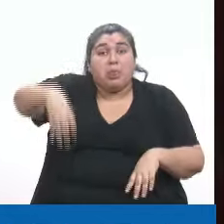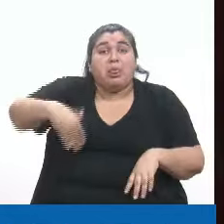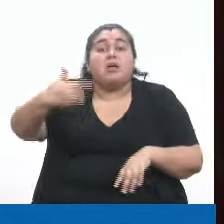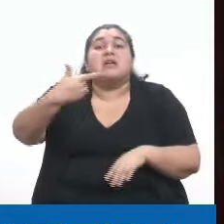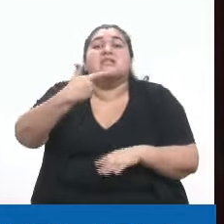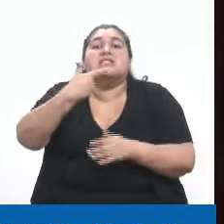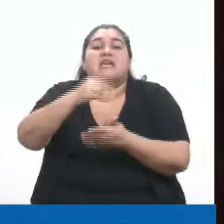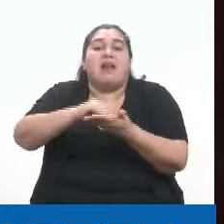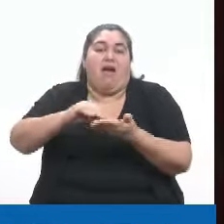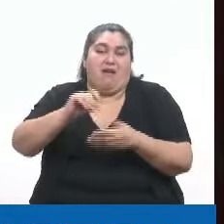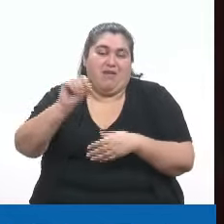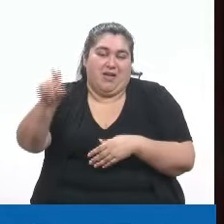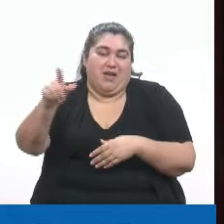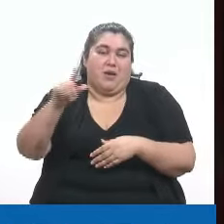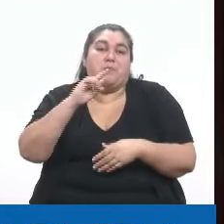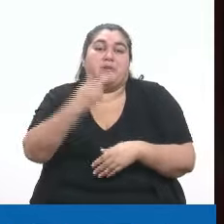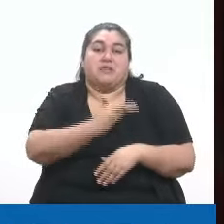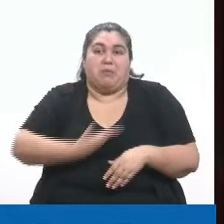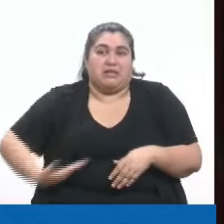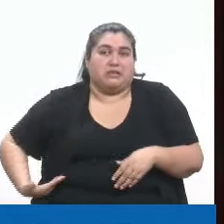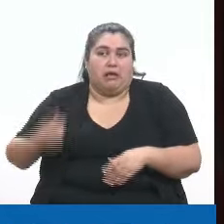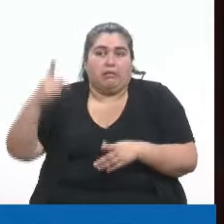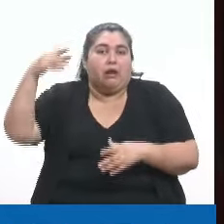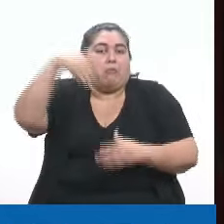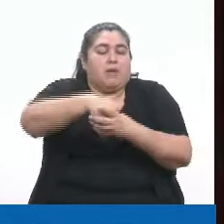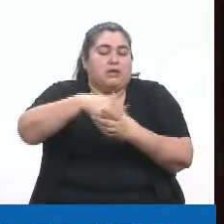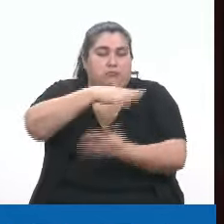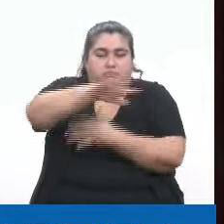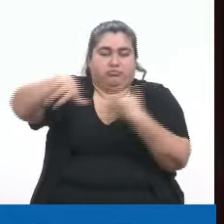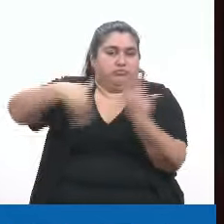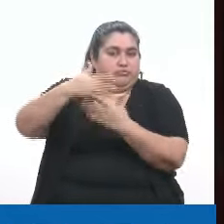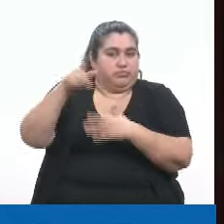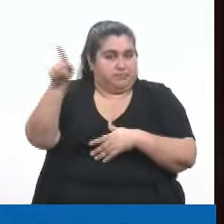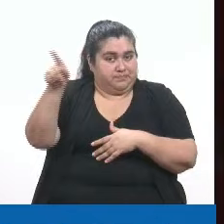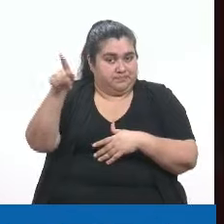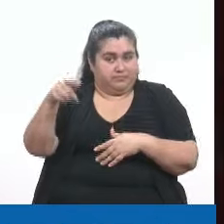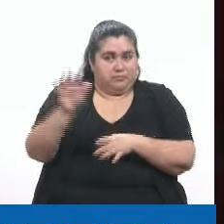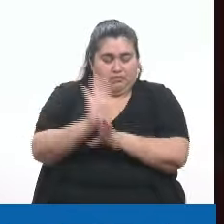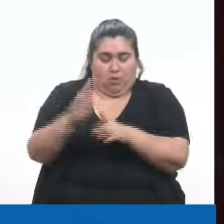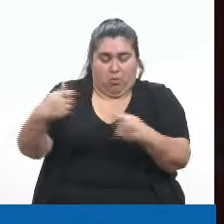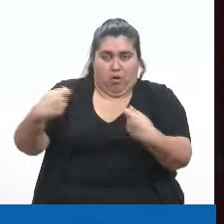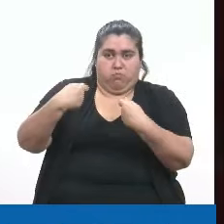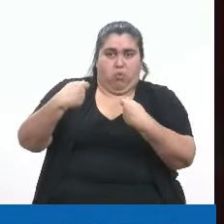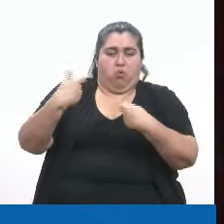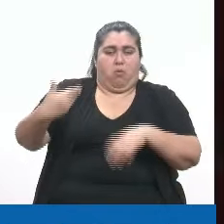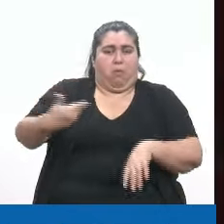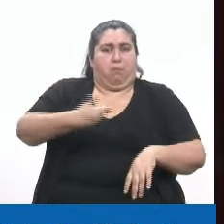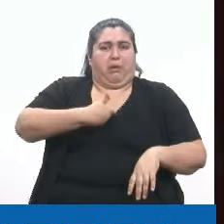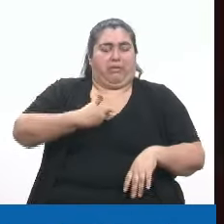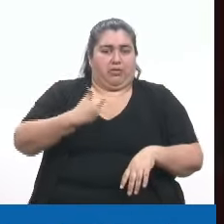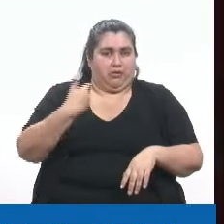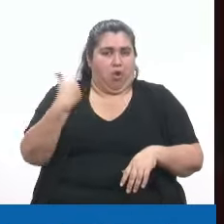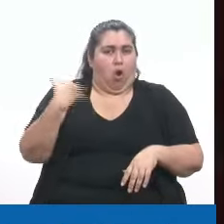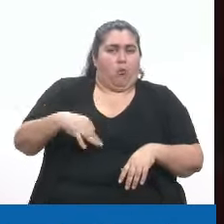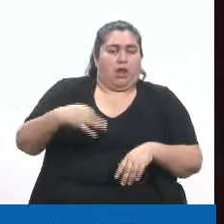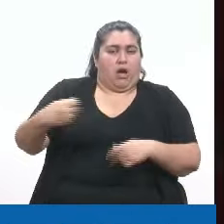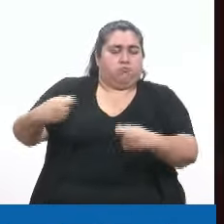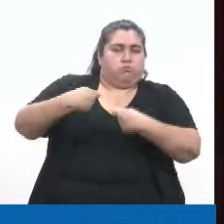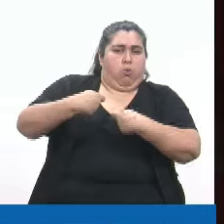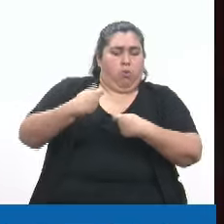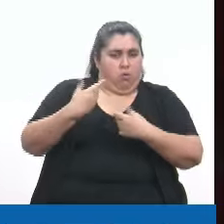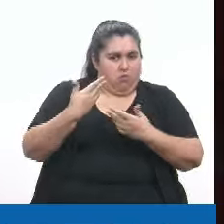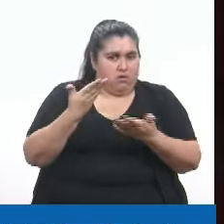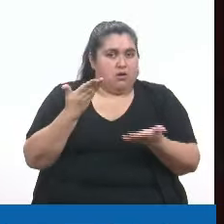a embarrar la cancha entonces nos arrinconaron a hacer una moción de orden que se tiene que